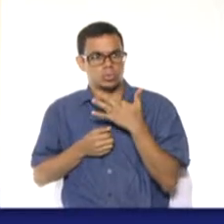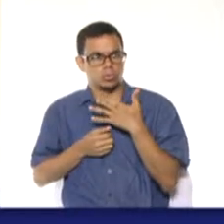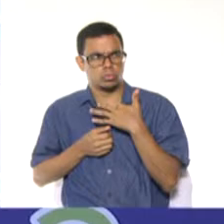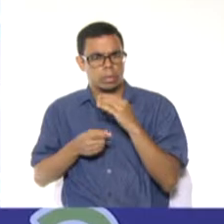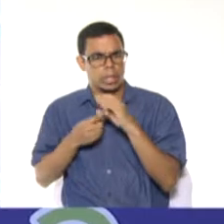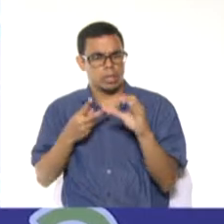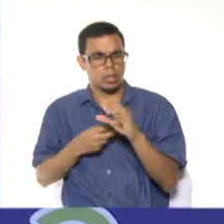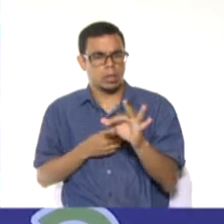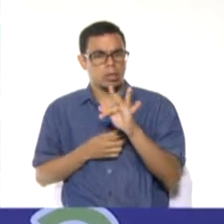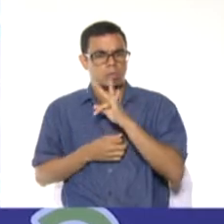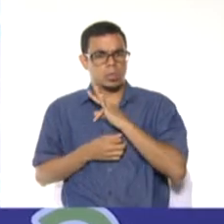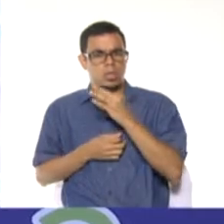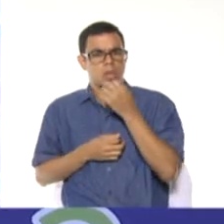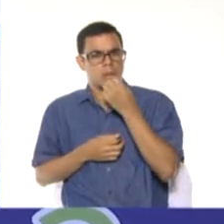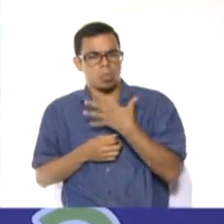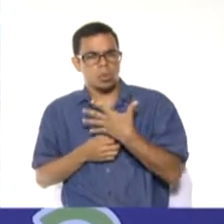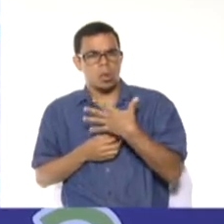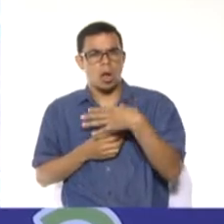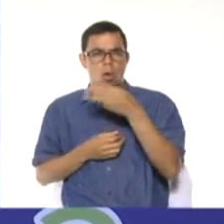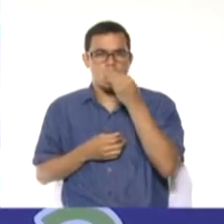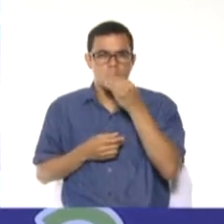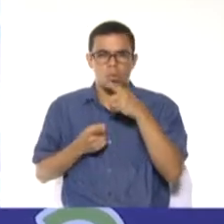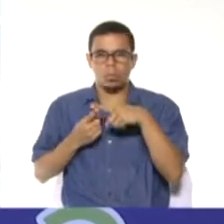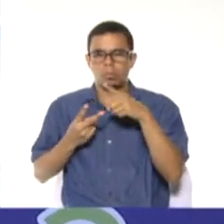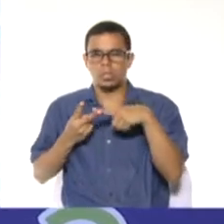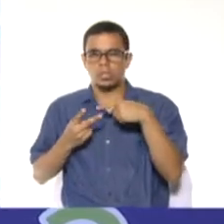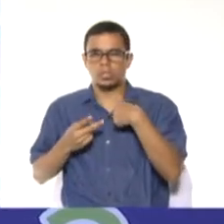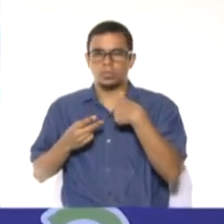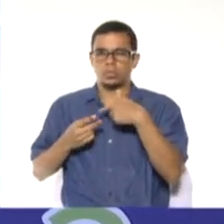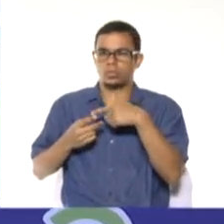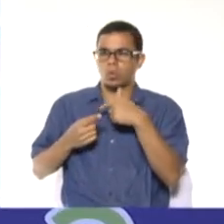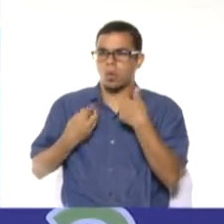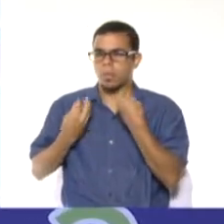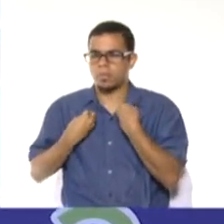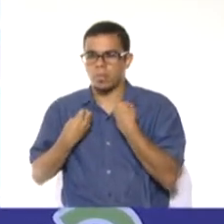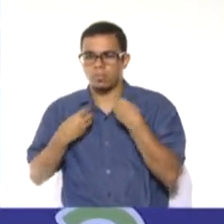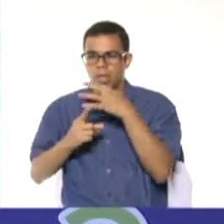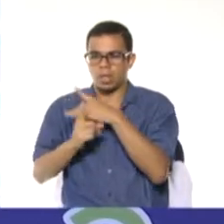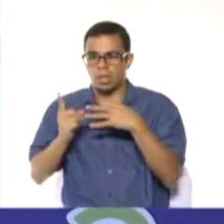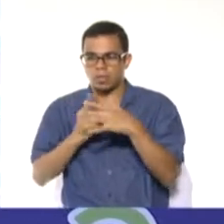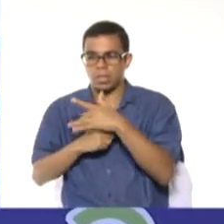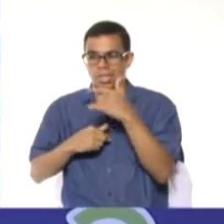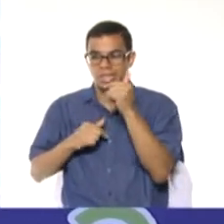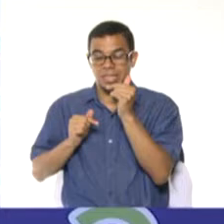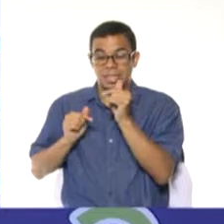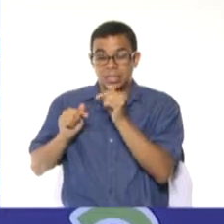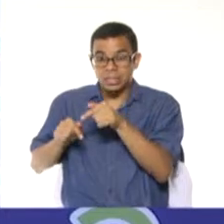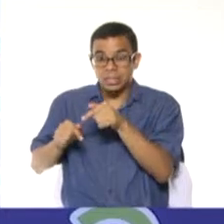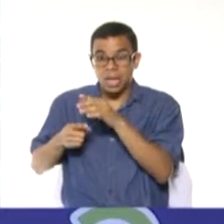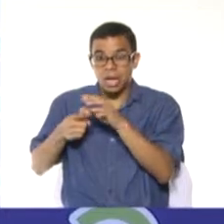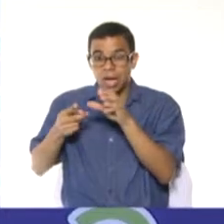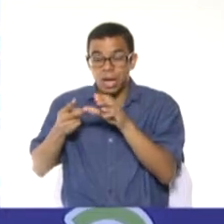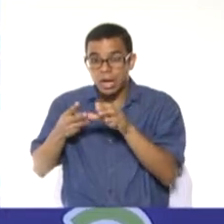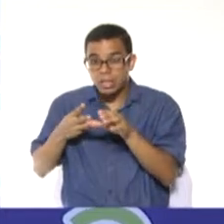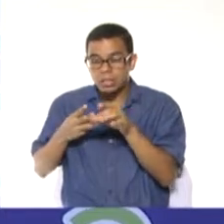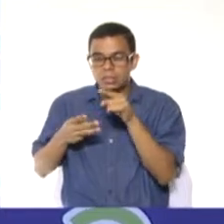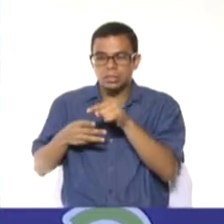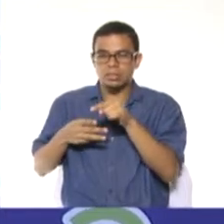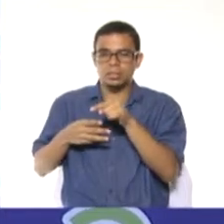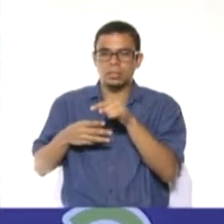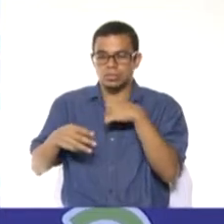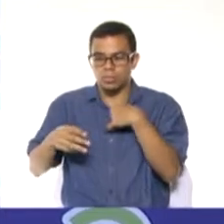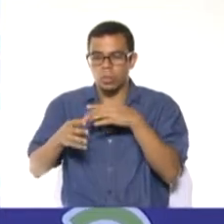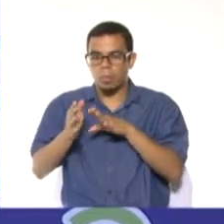iba a beneficiar, sea en alimentación, sea en el espacio donde yo habitaba, ese carácter me iba a permitir que